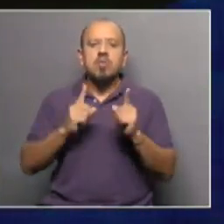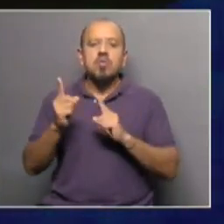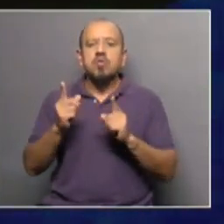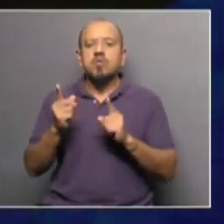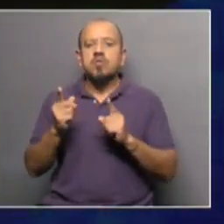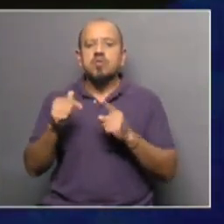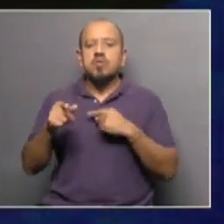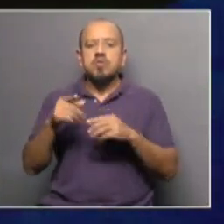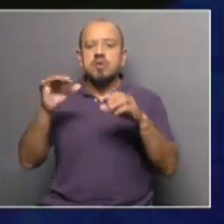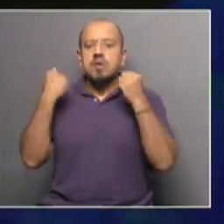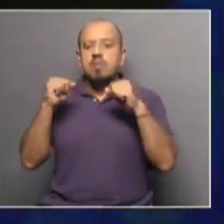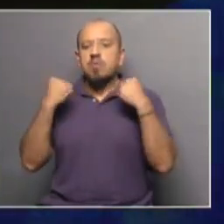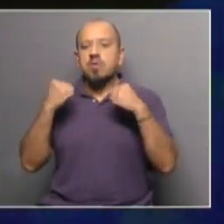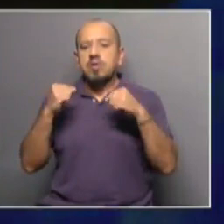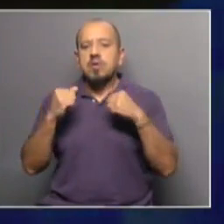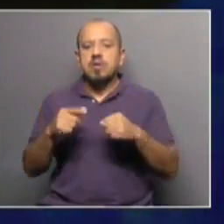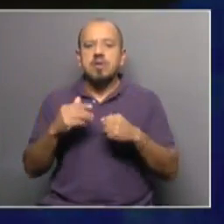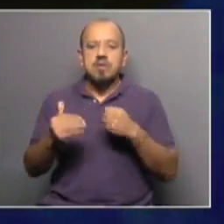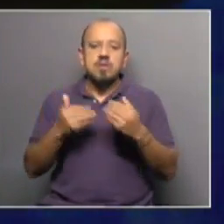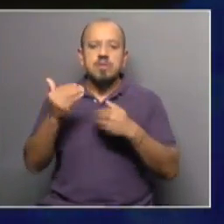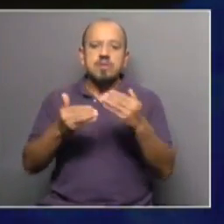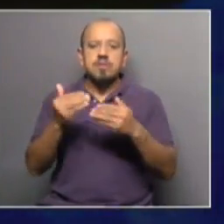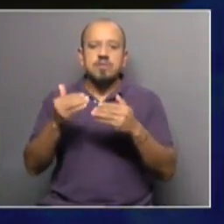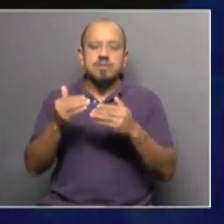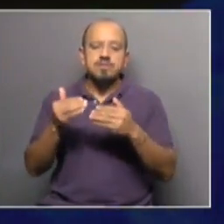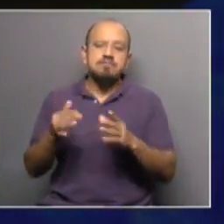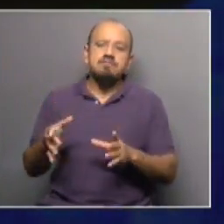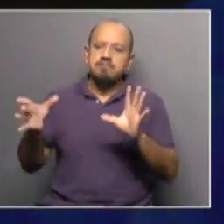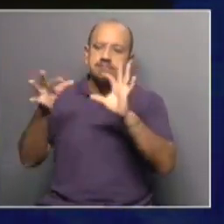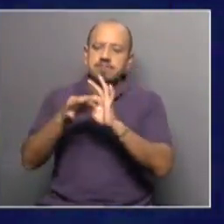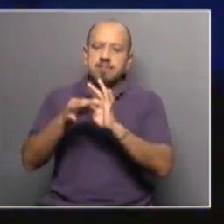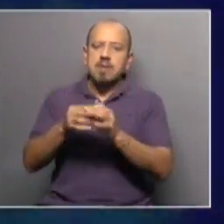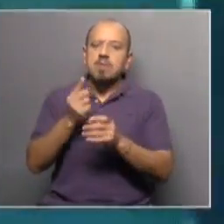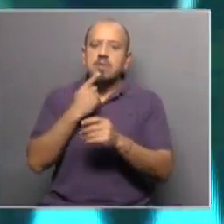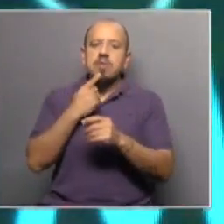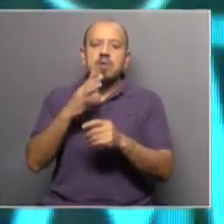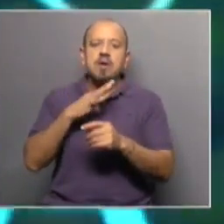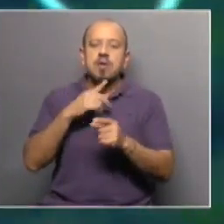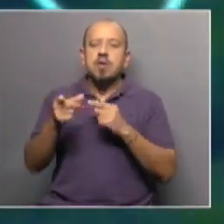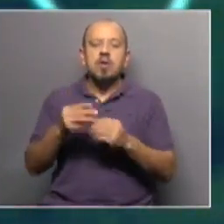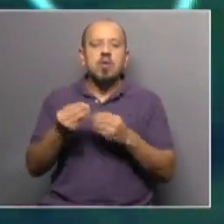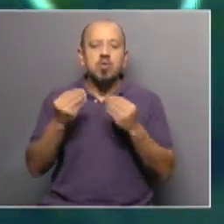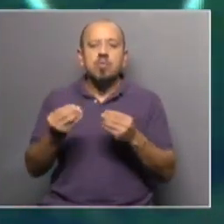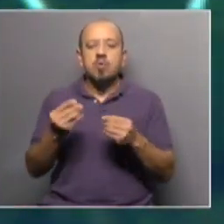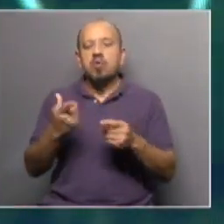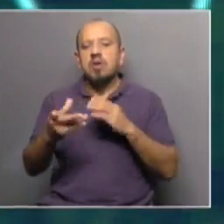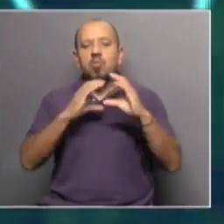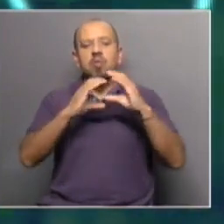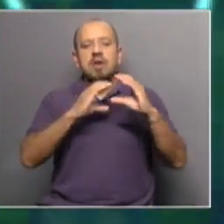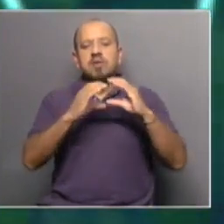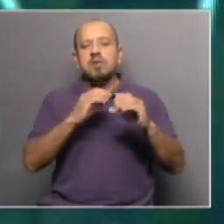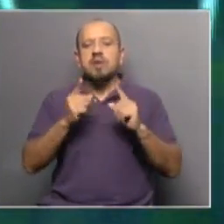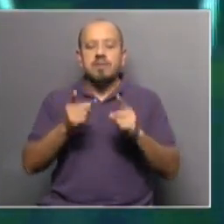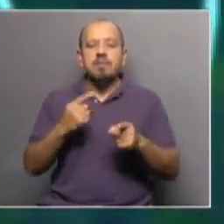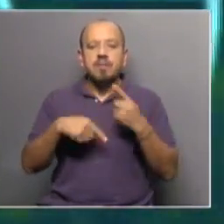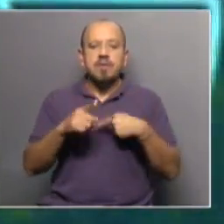protagonistas del deporte fueron más allá y se vincularon con la política. Y bueno, hay una influencia también de cómo los medios son parte de eso.